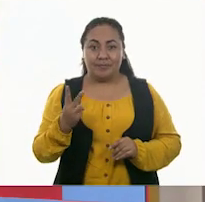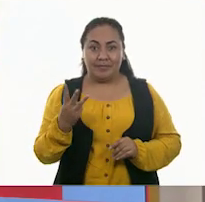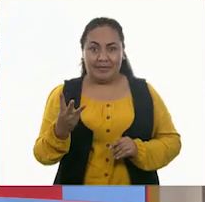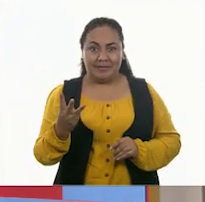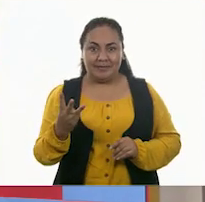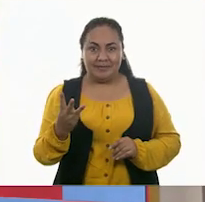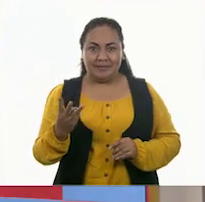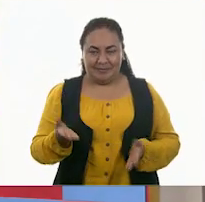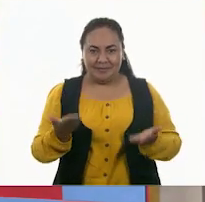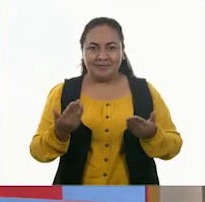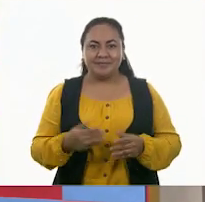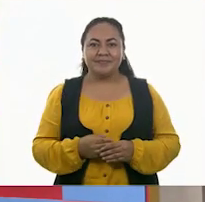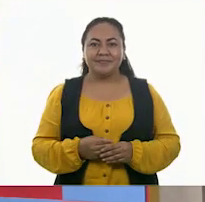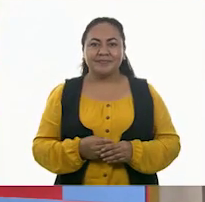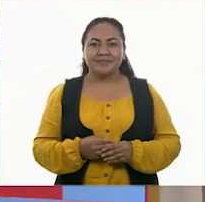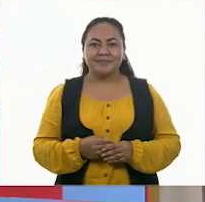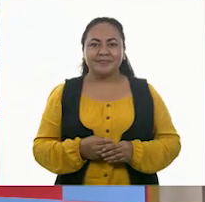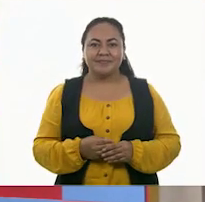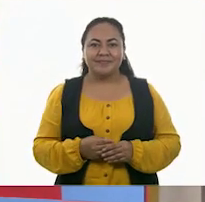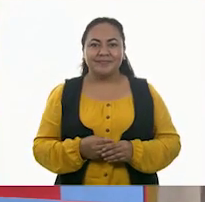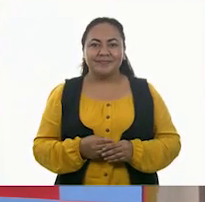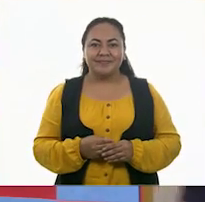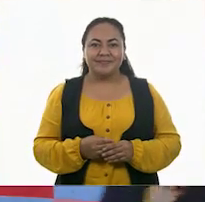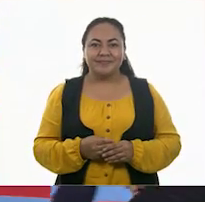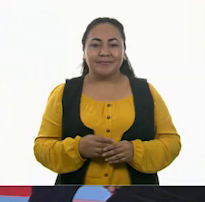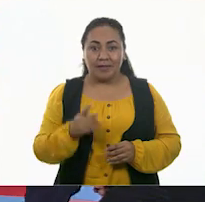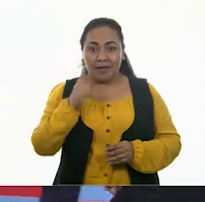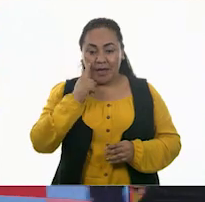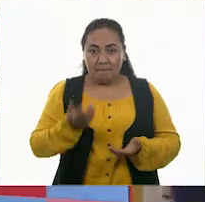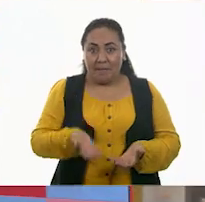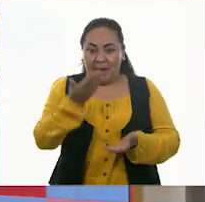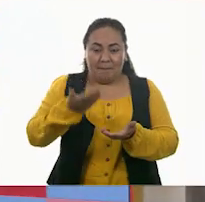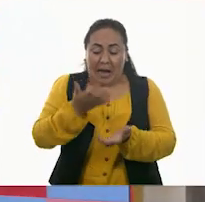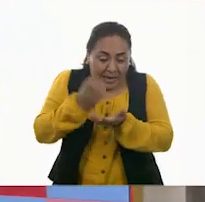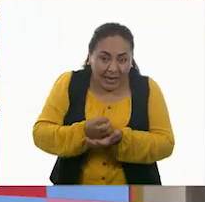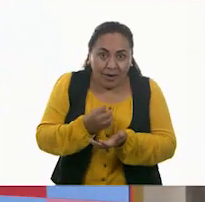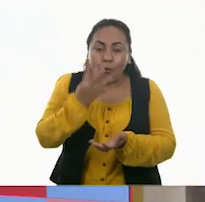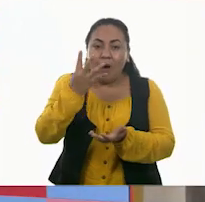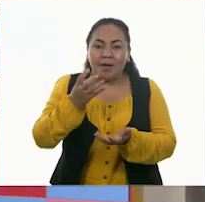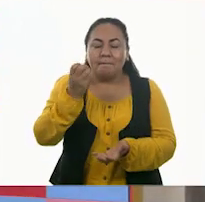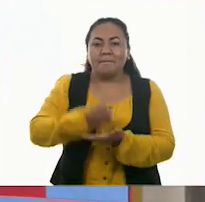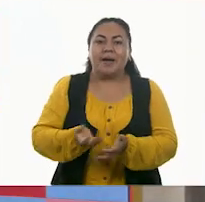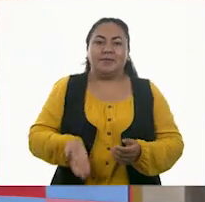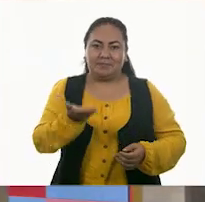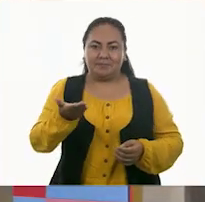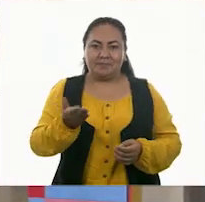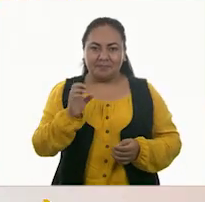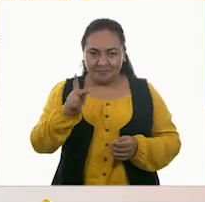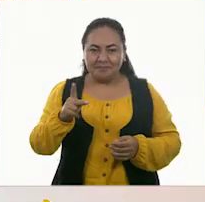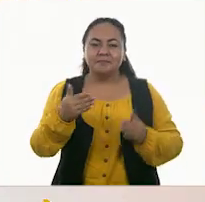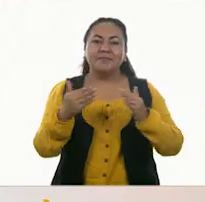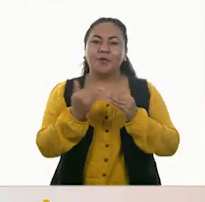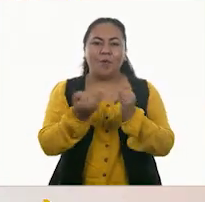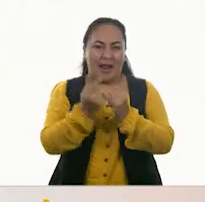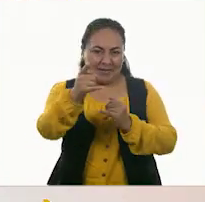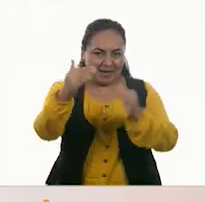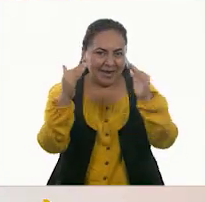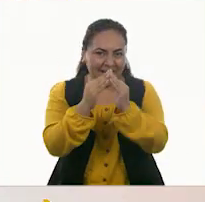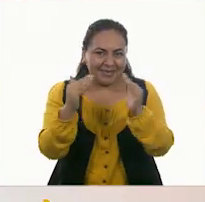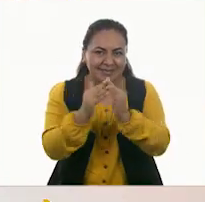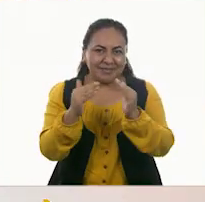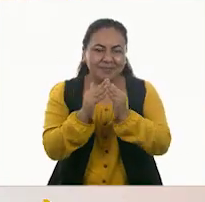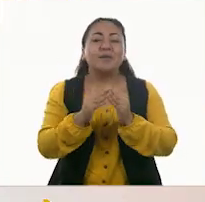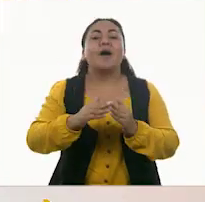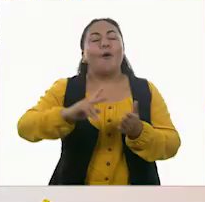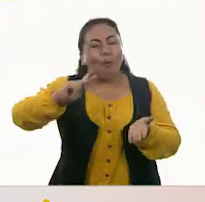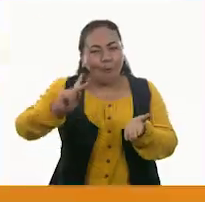1, 2, 3. 1, 2, 3. Lo cacho. 4. Ahí está. Listo, está en casita. Otra